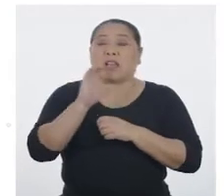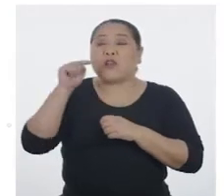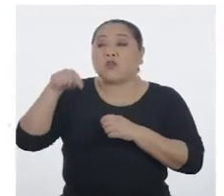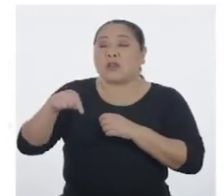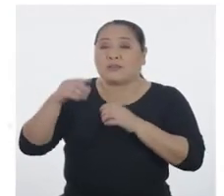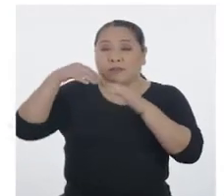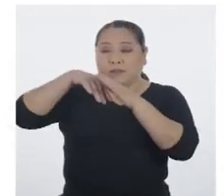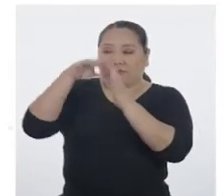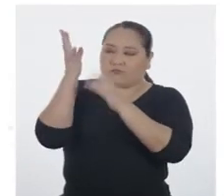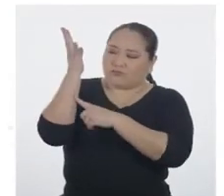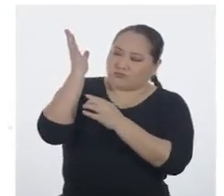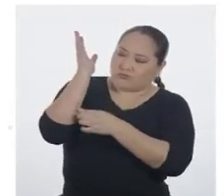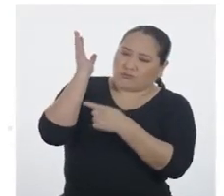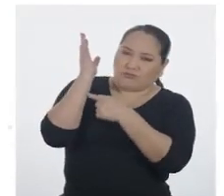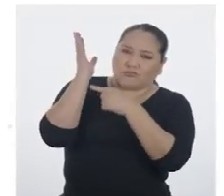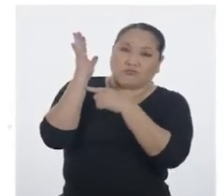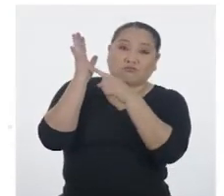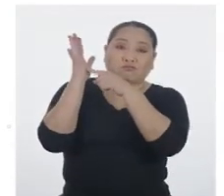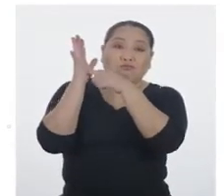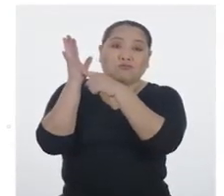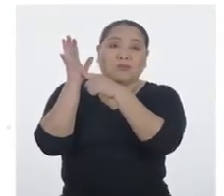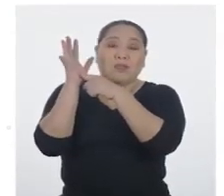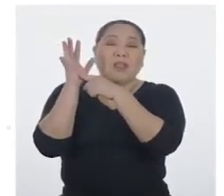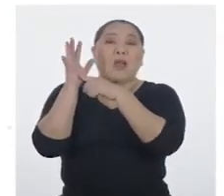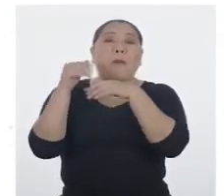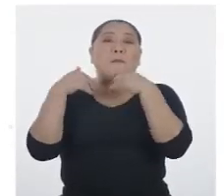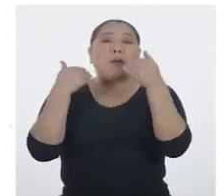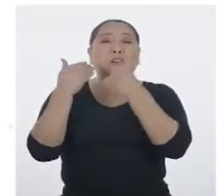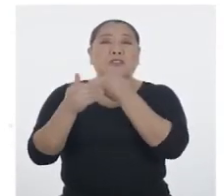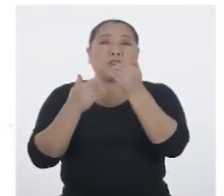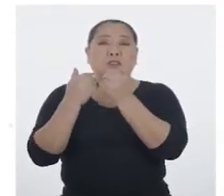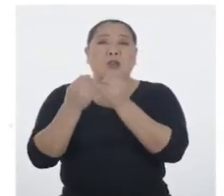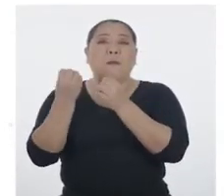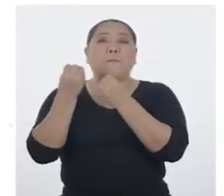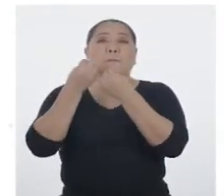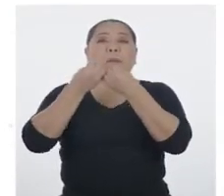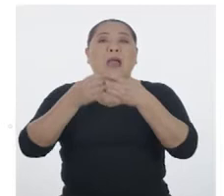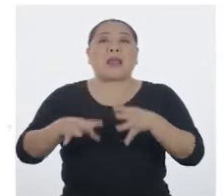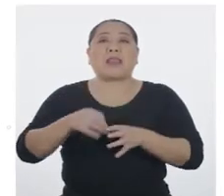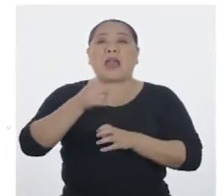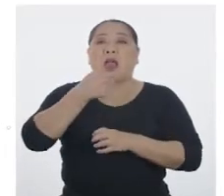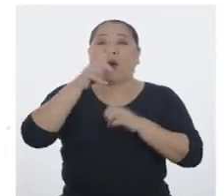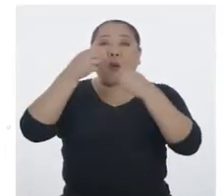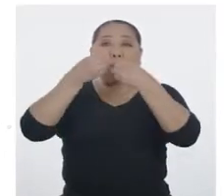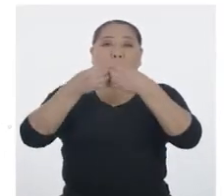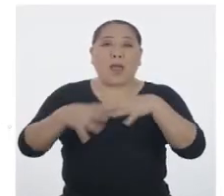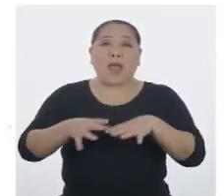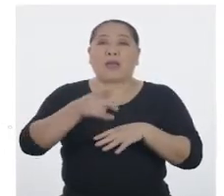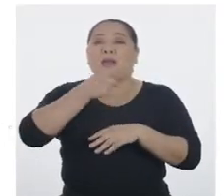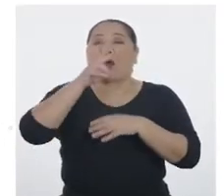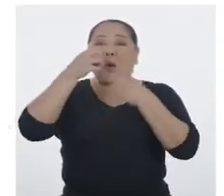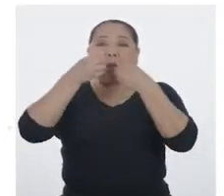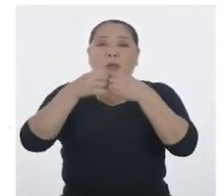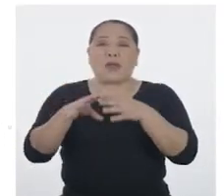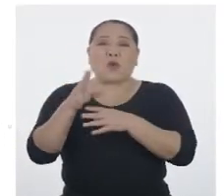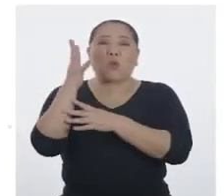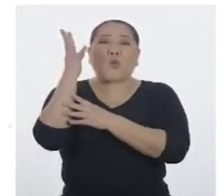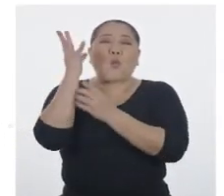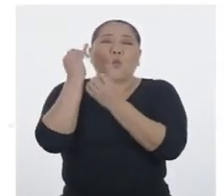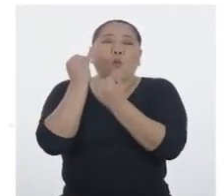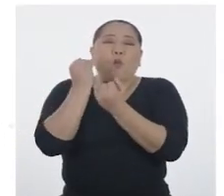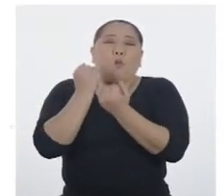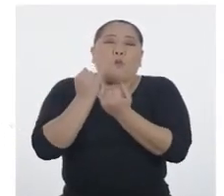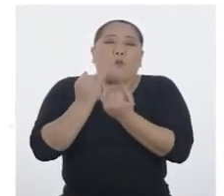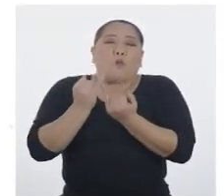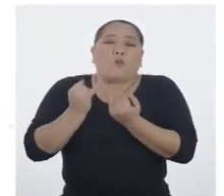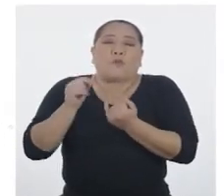los tejidos de las plantas y, como consecuencia, generan un proceso continuo de pérdida de agua. Esta pérdida provoca